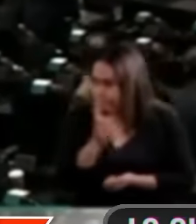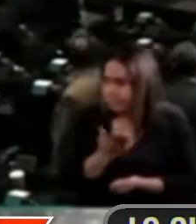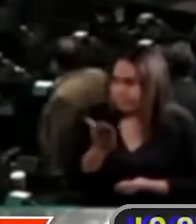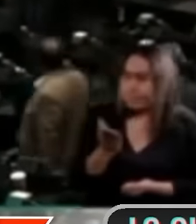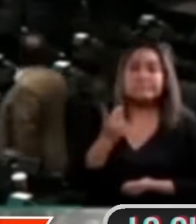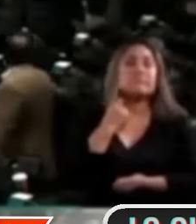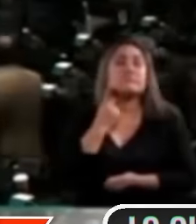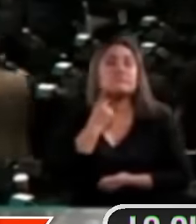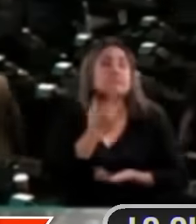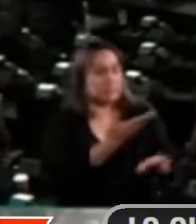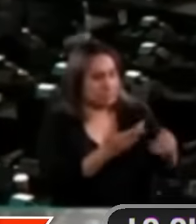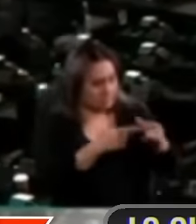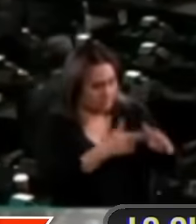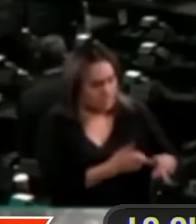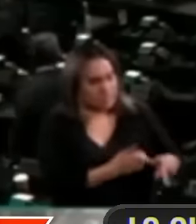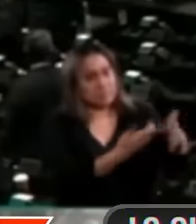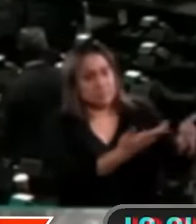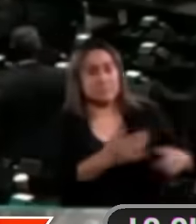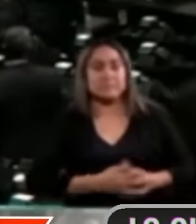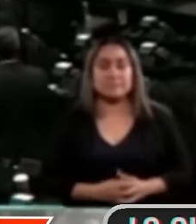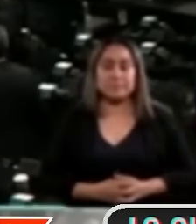diputadas. Continúe, señora oradora, por favor.